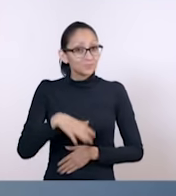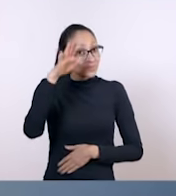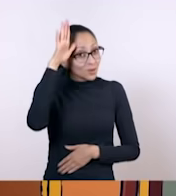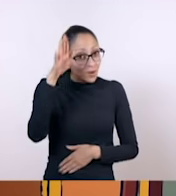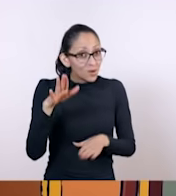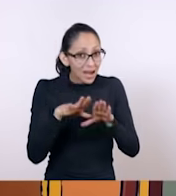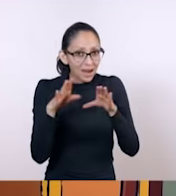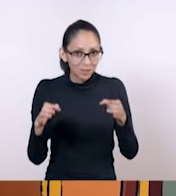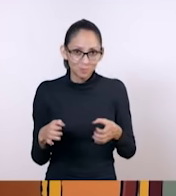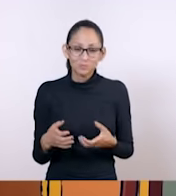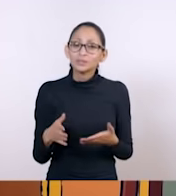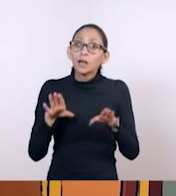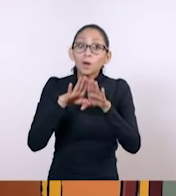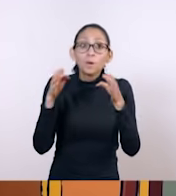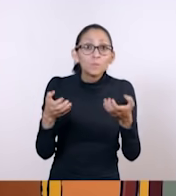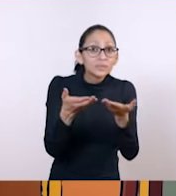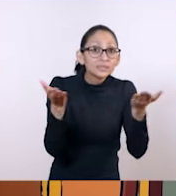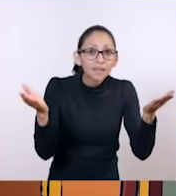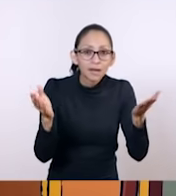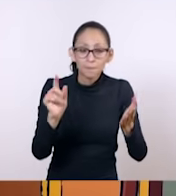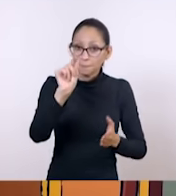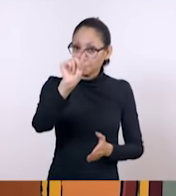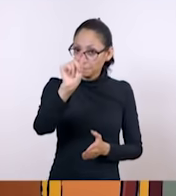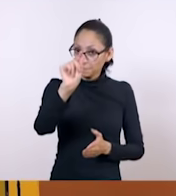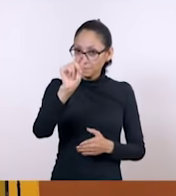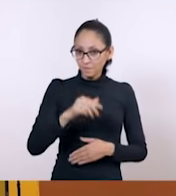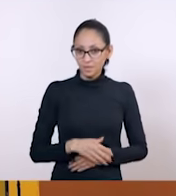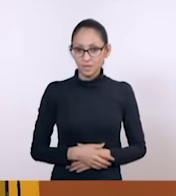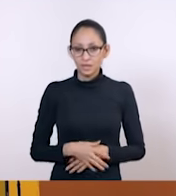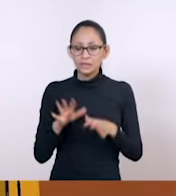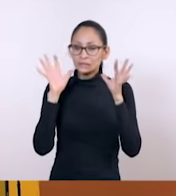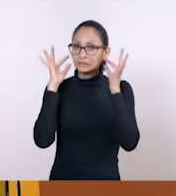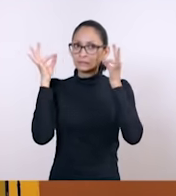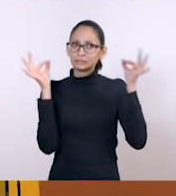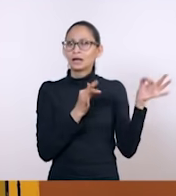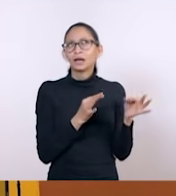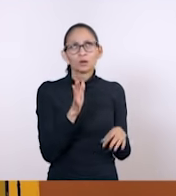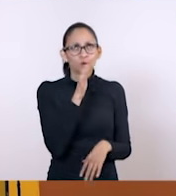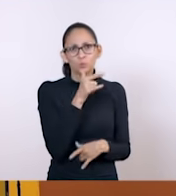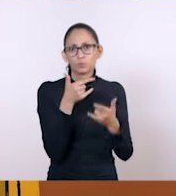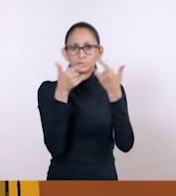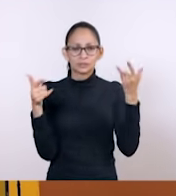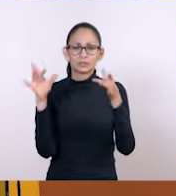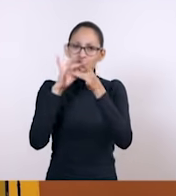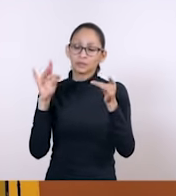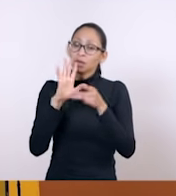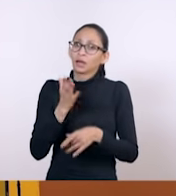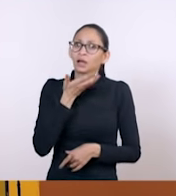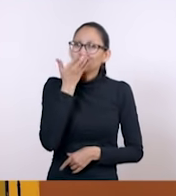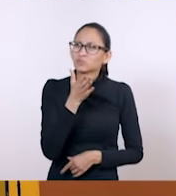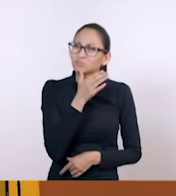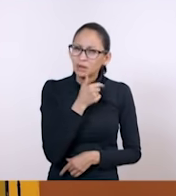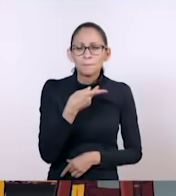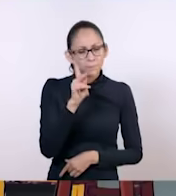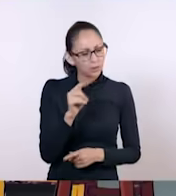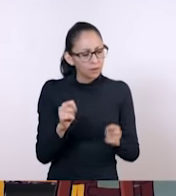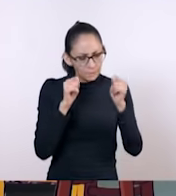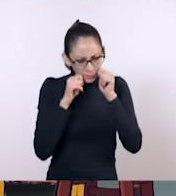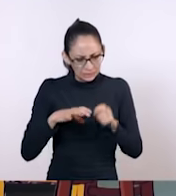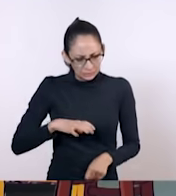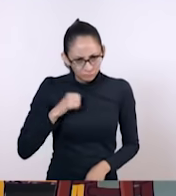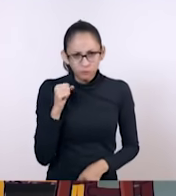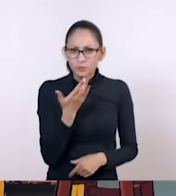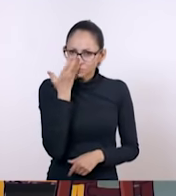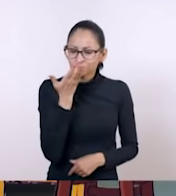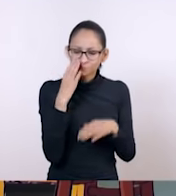Hola, ¿qué tal? ¿Cómo están otra vez? ¿Cómo están? Bueno, permítanme. Es que con esta cosa no se puede contar, yo no me puedo acostumbrar, pero ni modo, hay que acostumbrarse, hay que acostumbrarse a